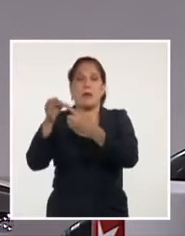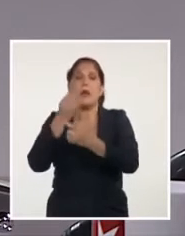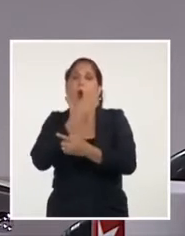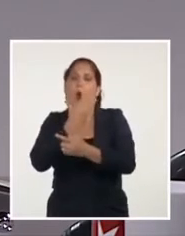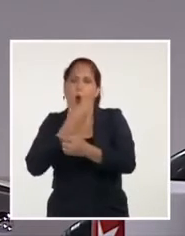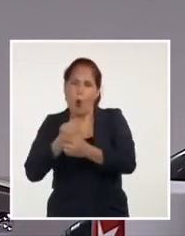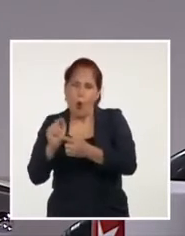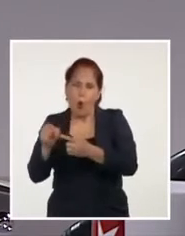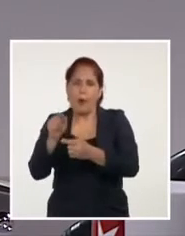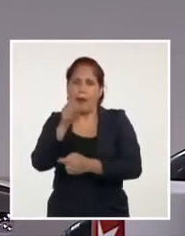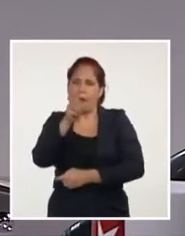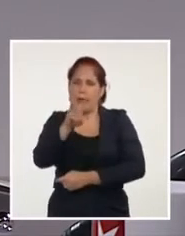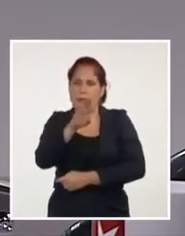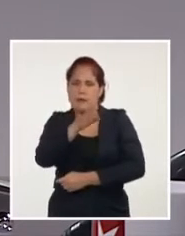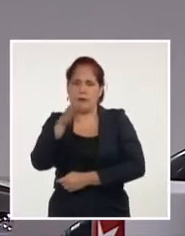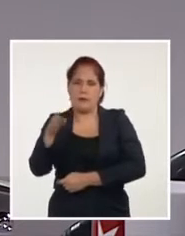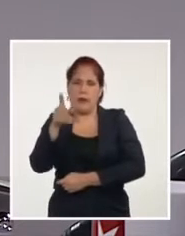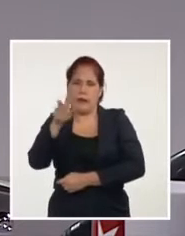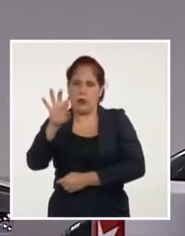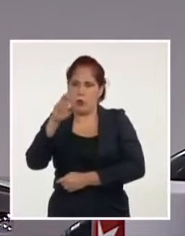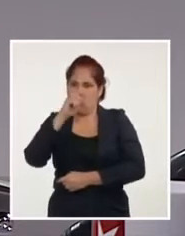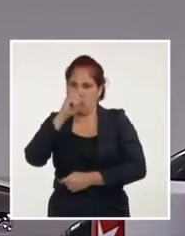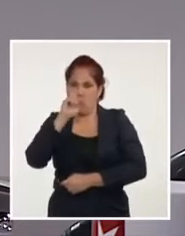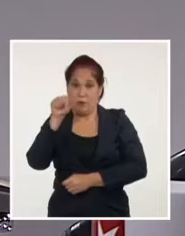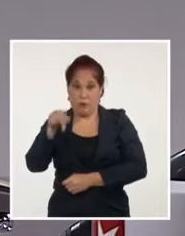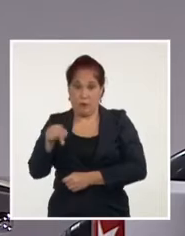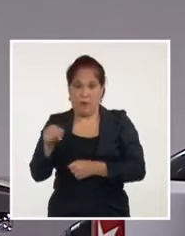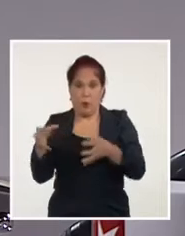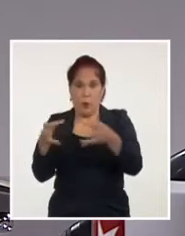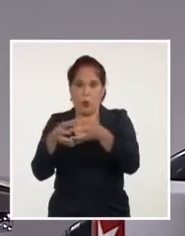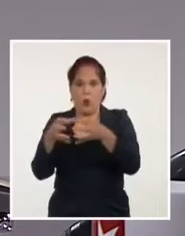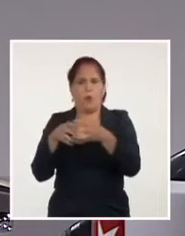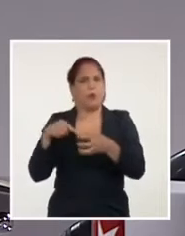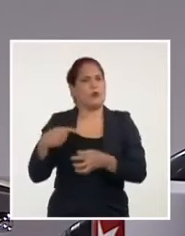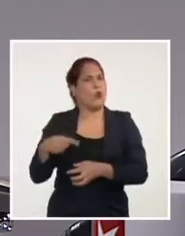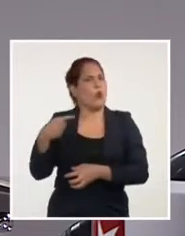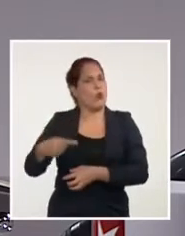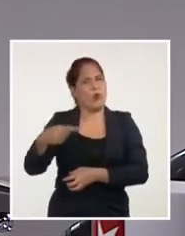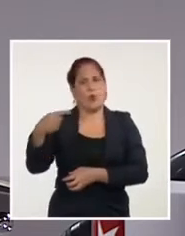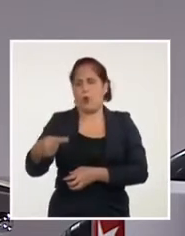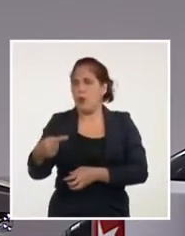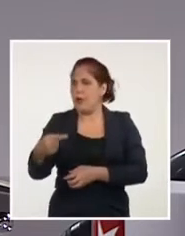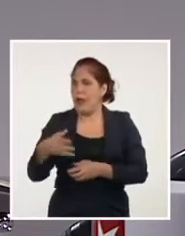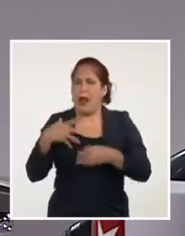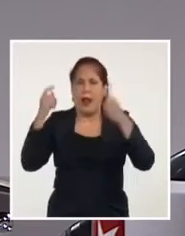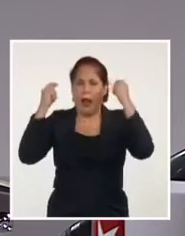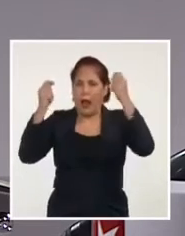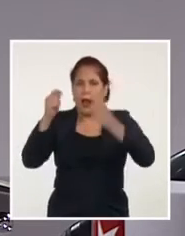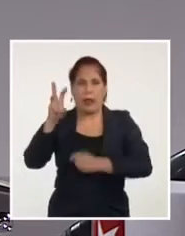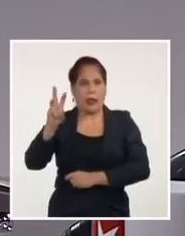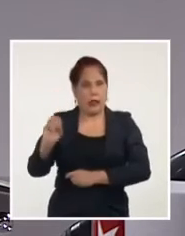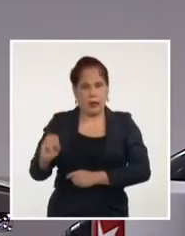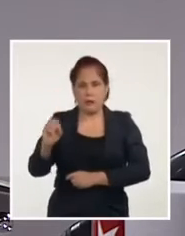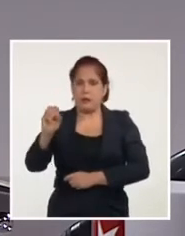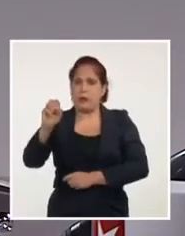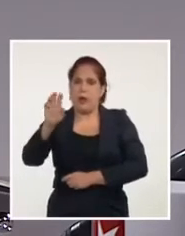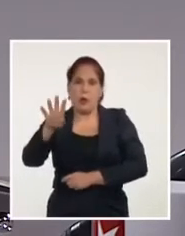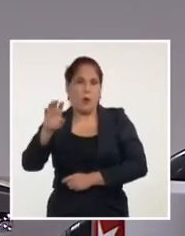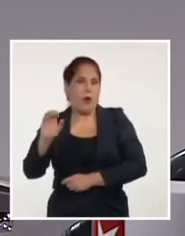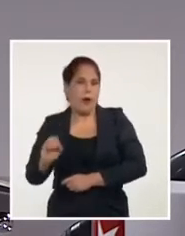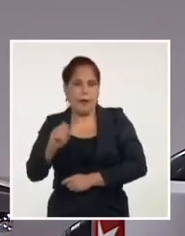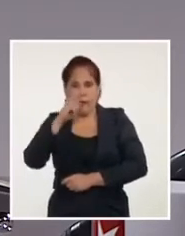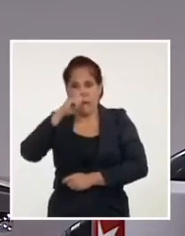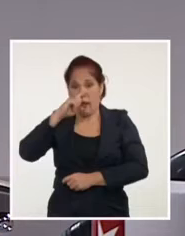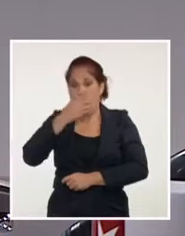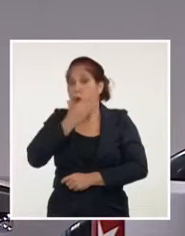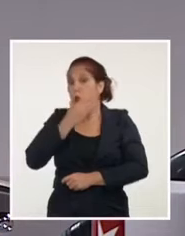entre 13 y 18 años, todos los días salían 30, 40 muchachos de estas